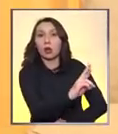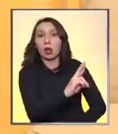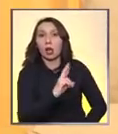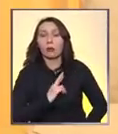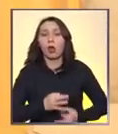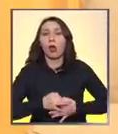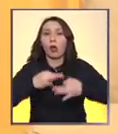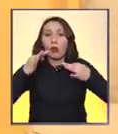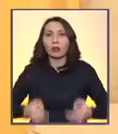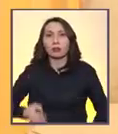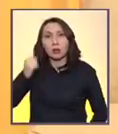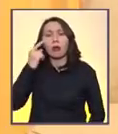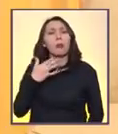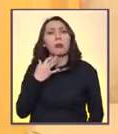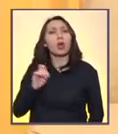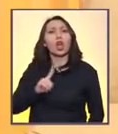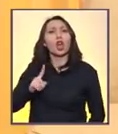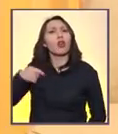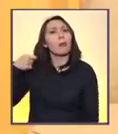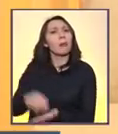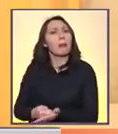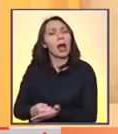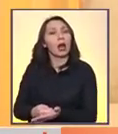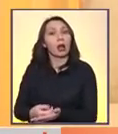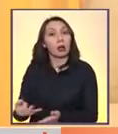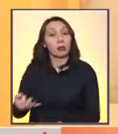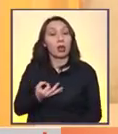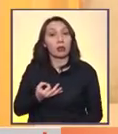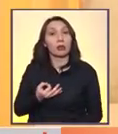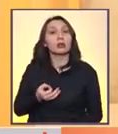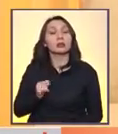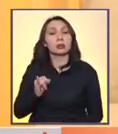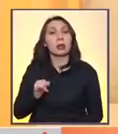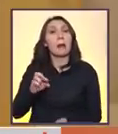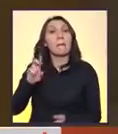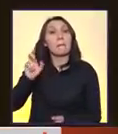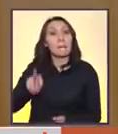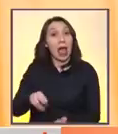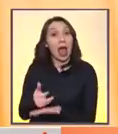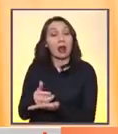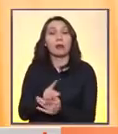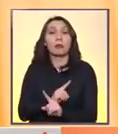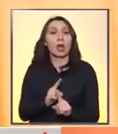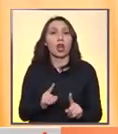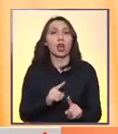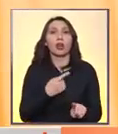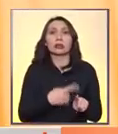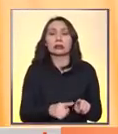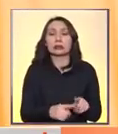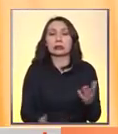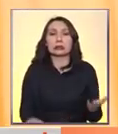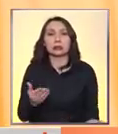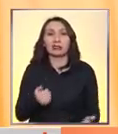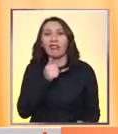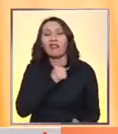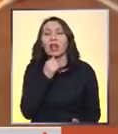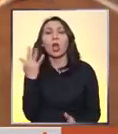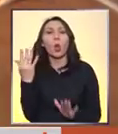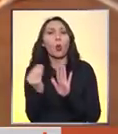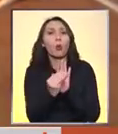oficial, por qué no está cubierto. Porque ahora sí efectivamente nos dijeron que lo cubría por el plan, pero no por el CAC. Todo por falta de codificación